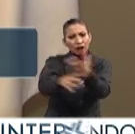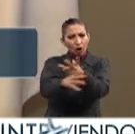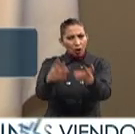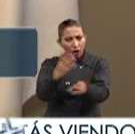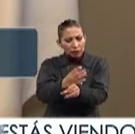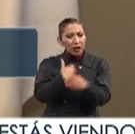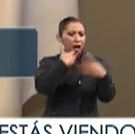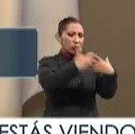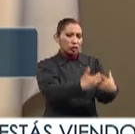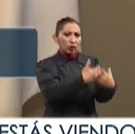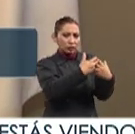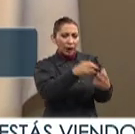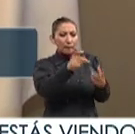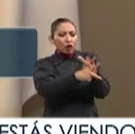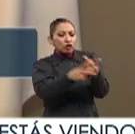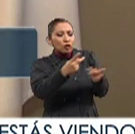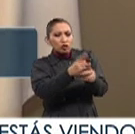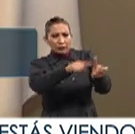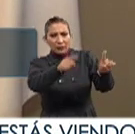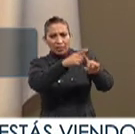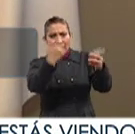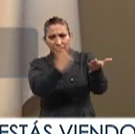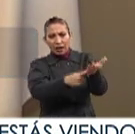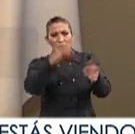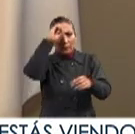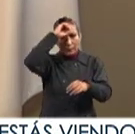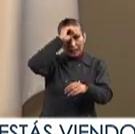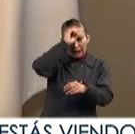manufacturera y la industria, la producción en general, la